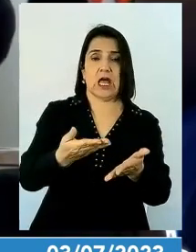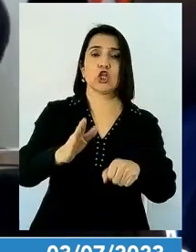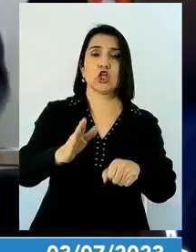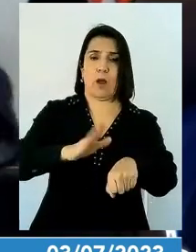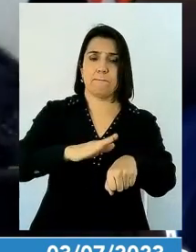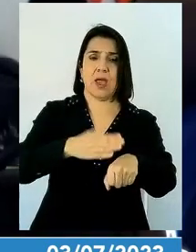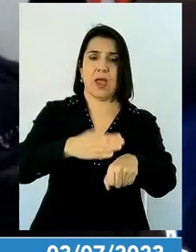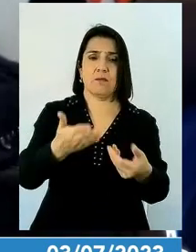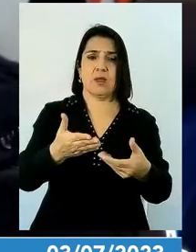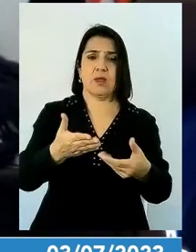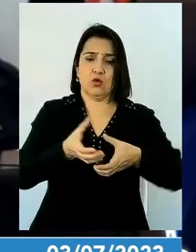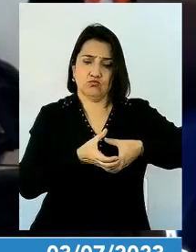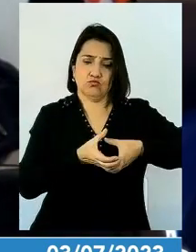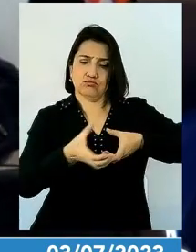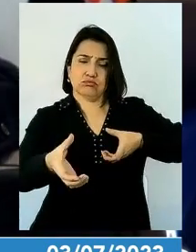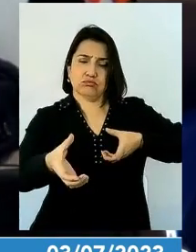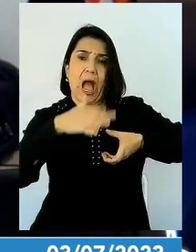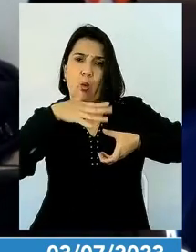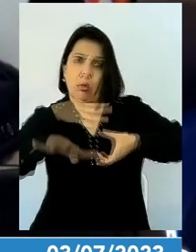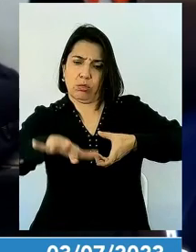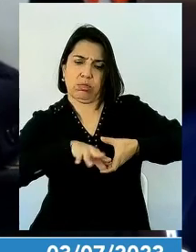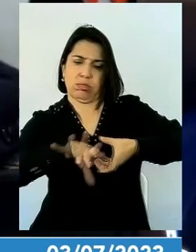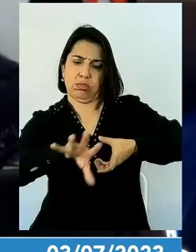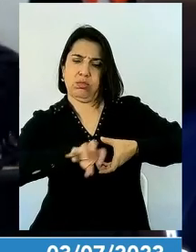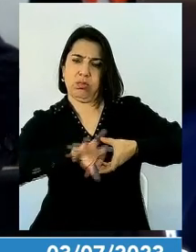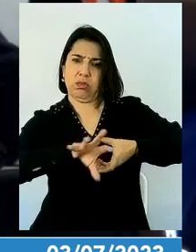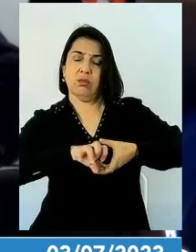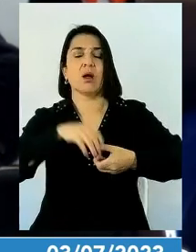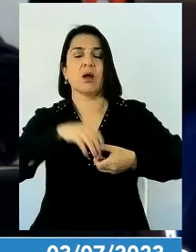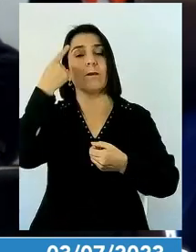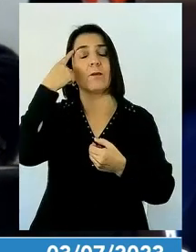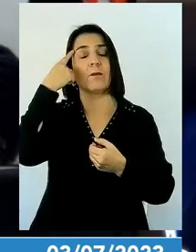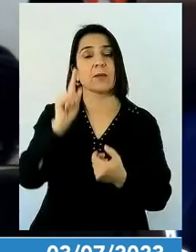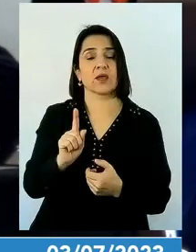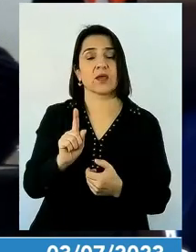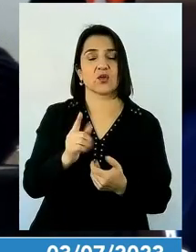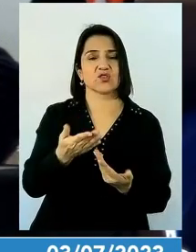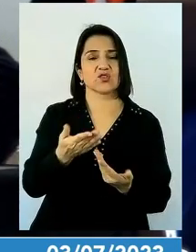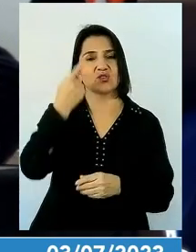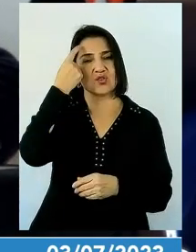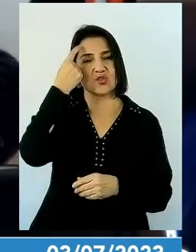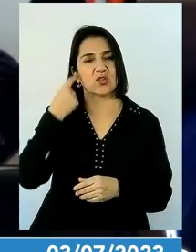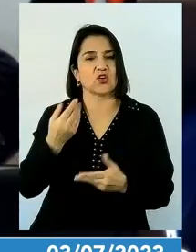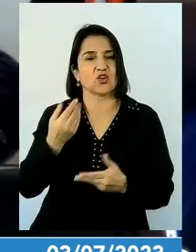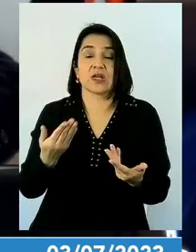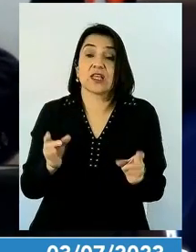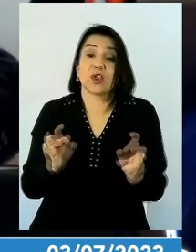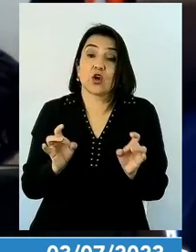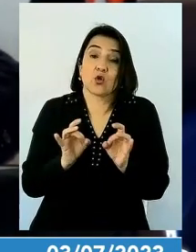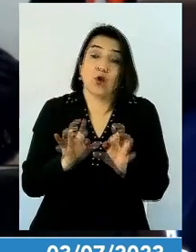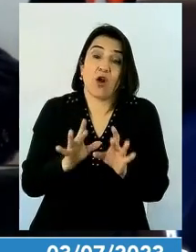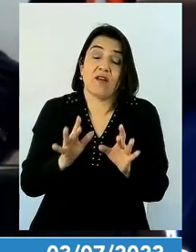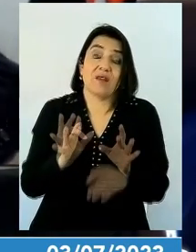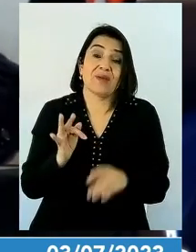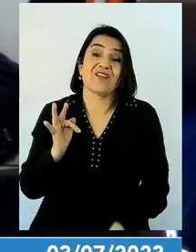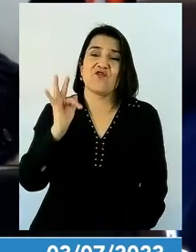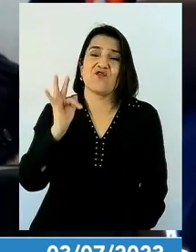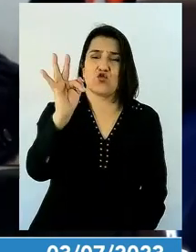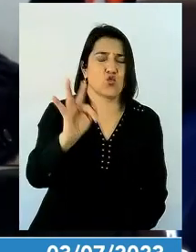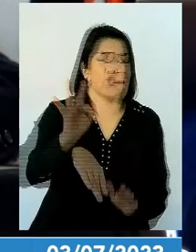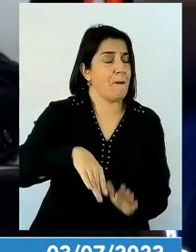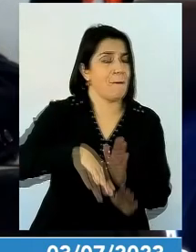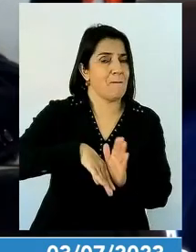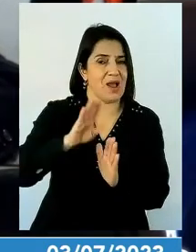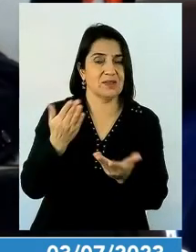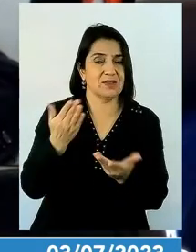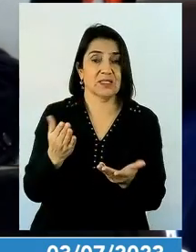captación. Pero yo creo que esto va a ser probablemente muy intenso hacia el futuro y por lo tanto sería tal vez una buena